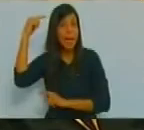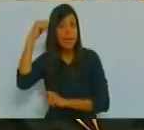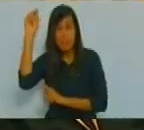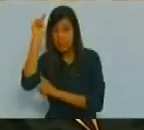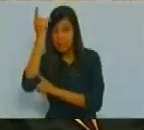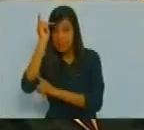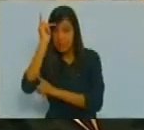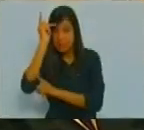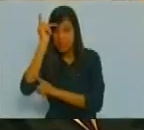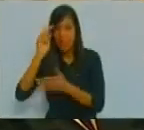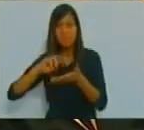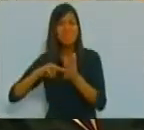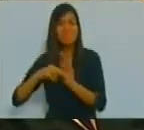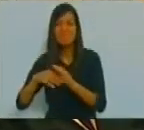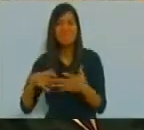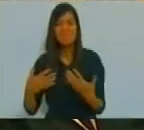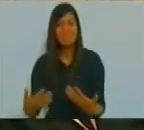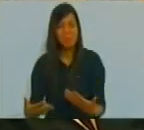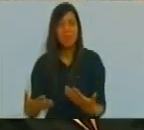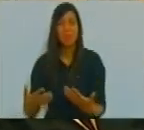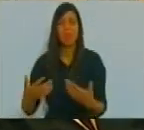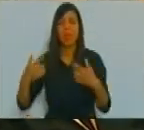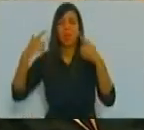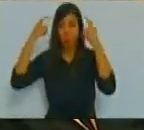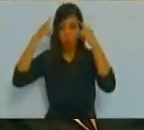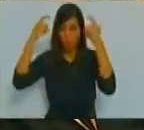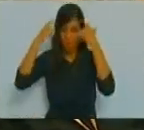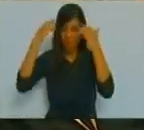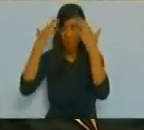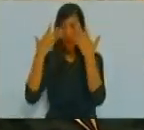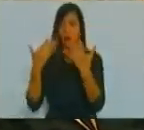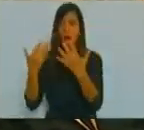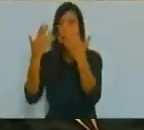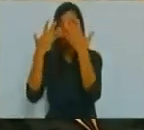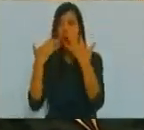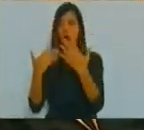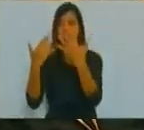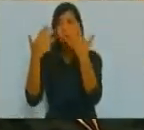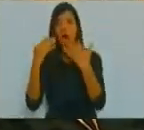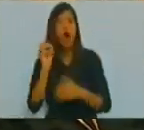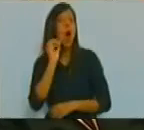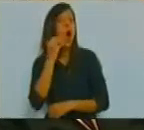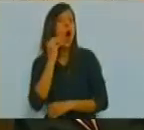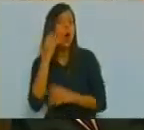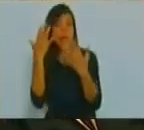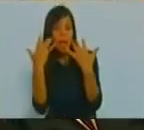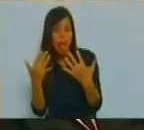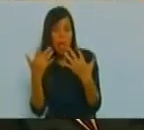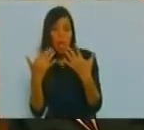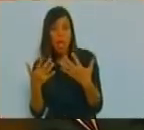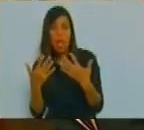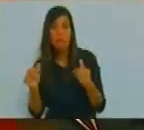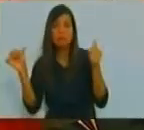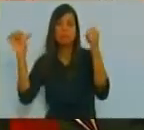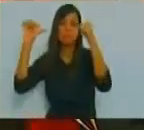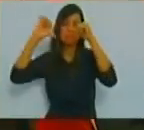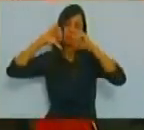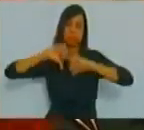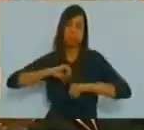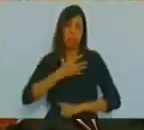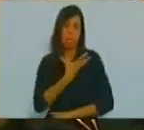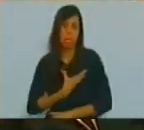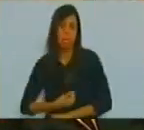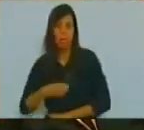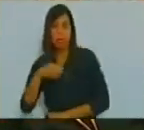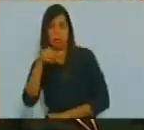y está tratando de manipular enajenar alienar a nuestros muchachos a esta generación de